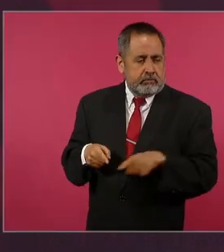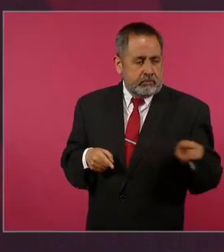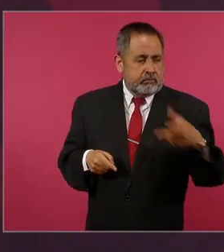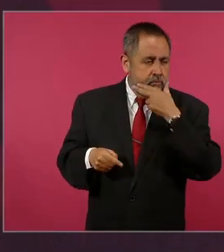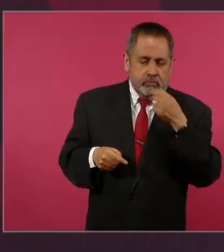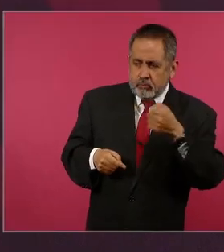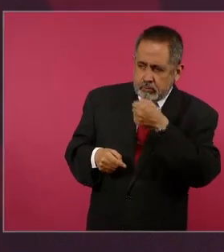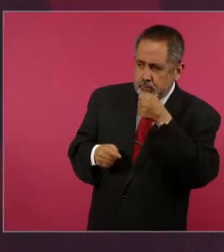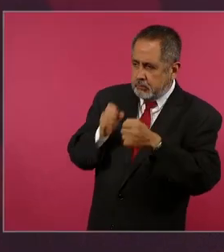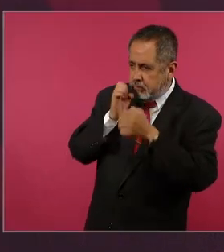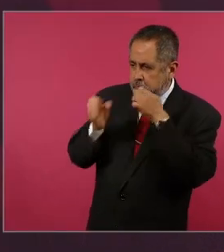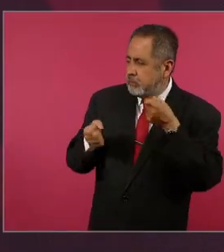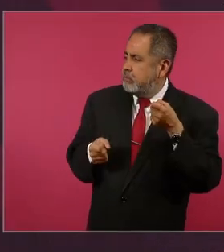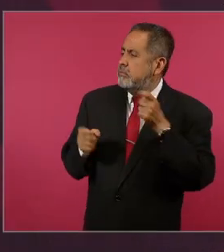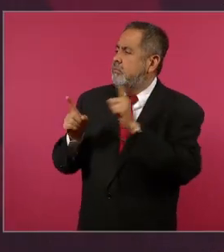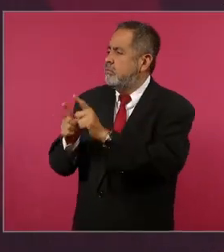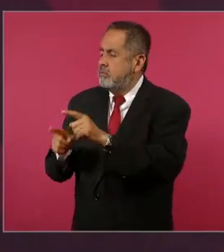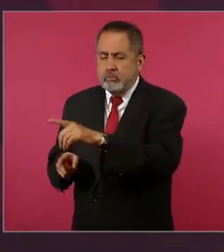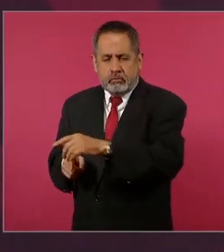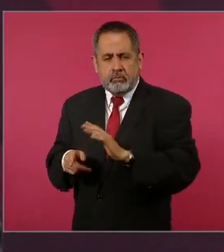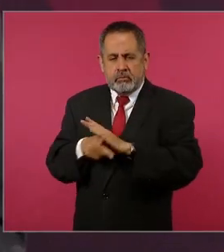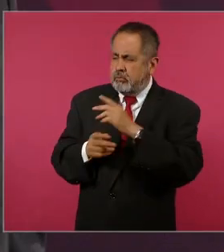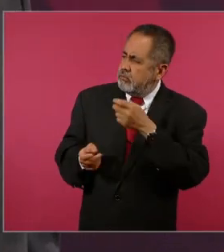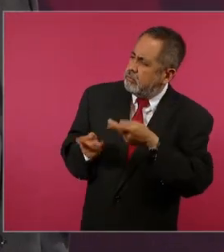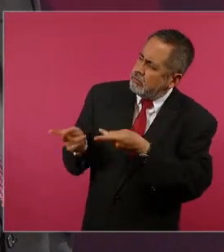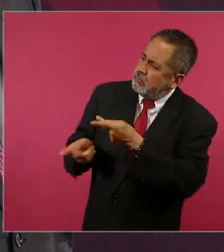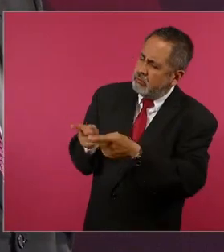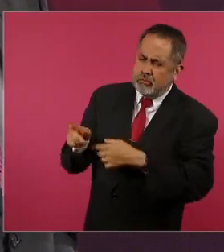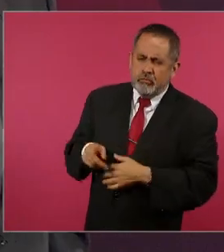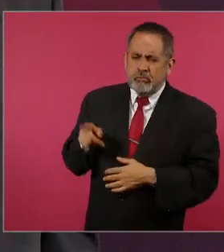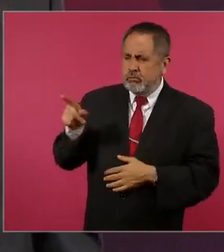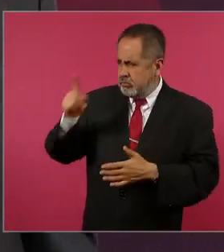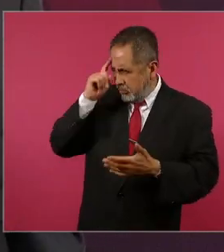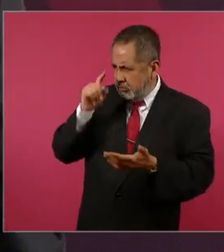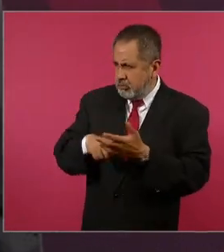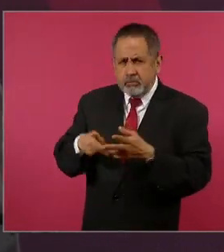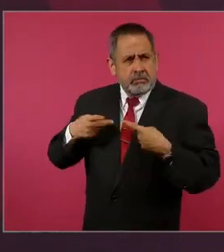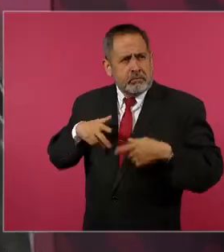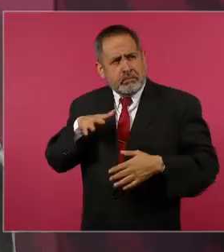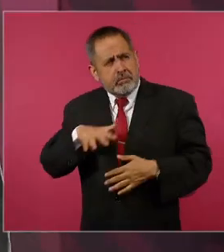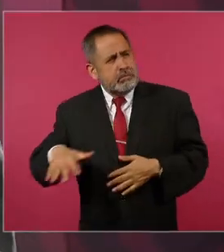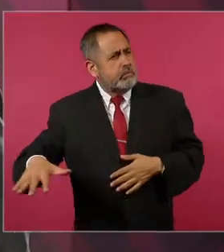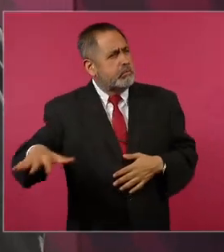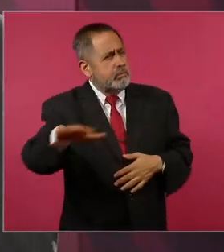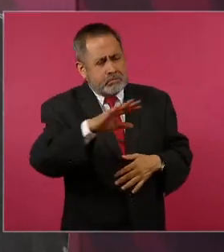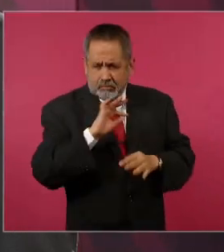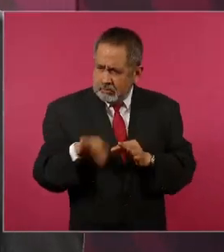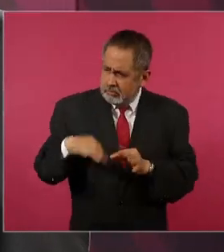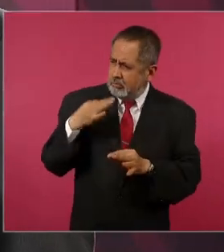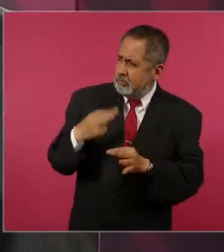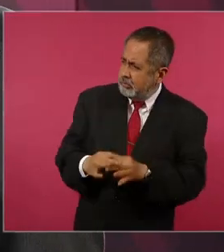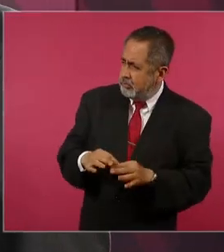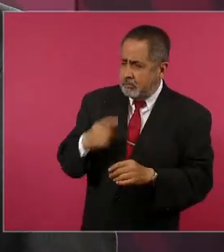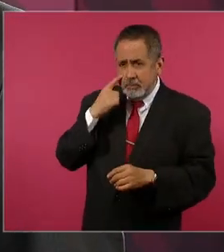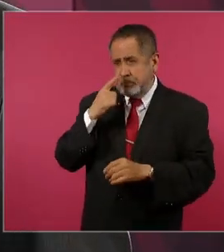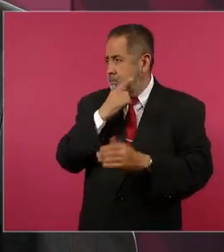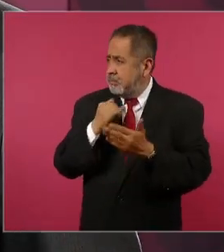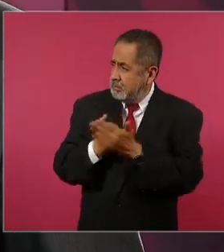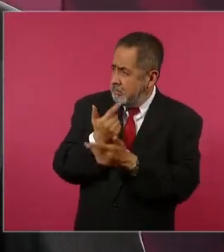entrevista y le dice el periodista: ¿usted cree que el pueblo mexicano ya está preparado para la democracia?